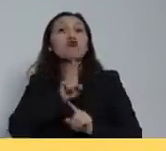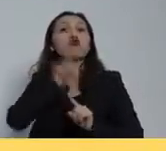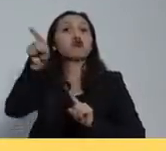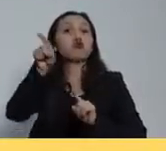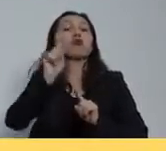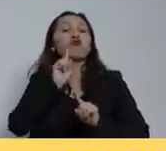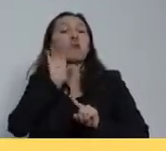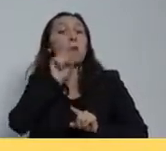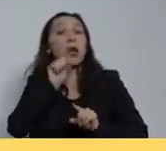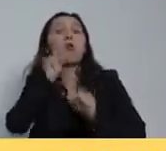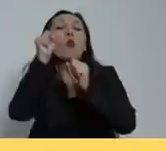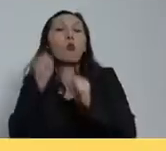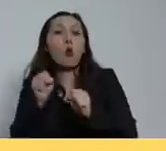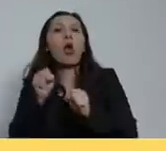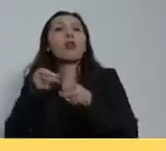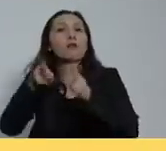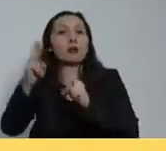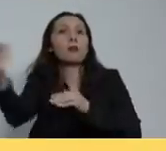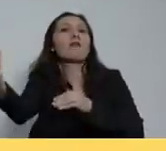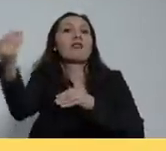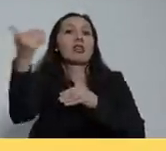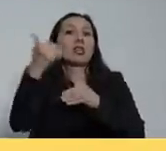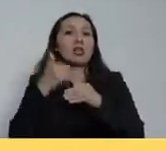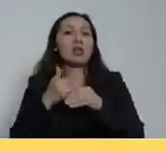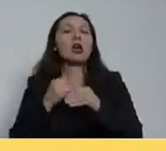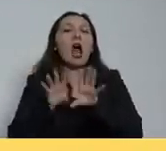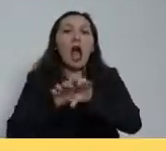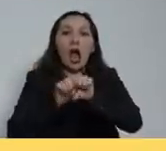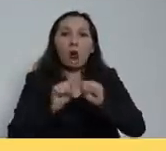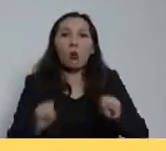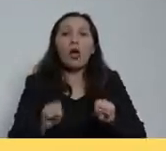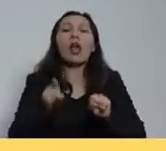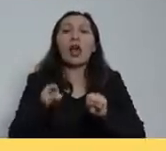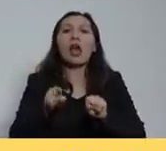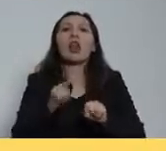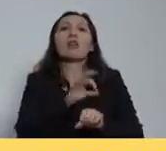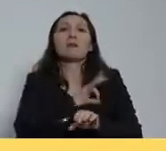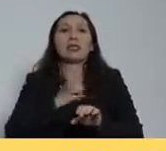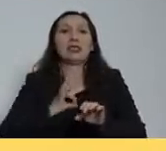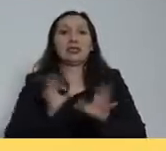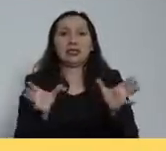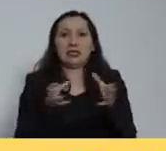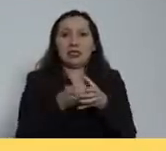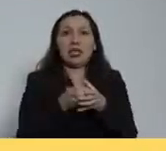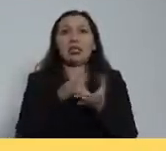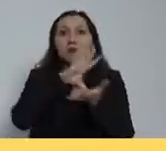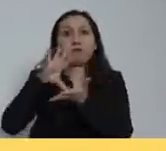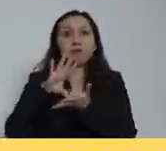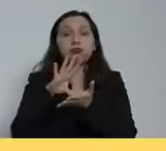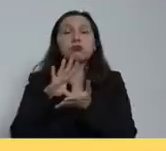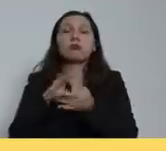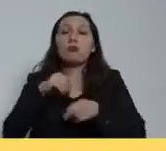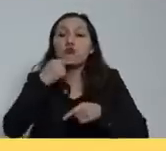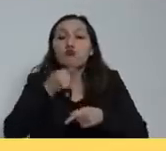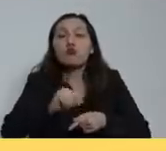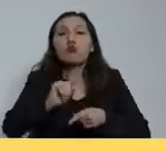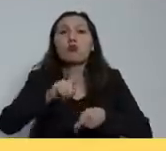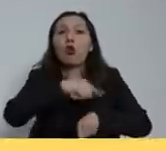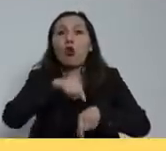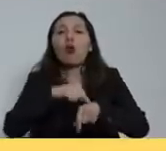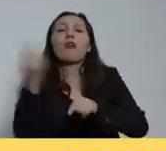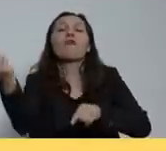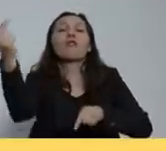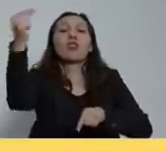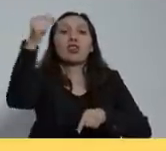Perú para que puedan regresar en un operativo coordinado por Cancillería en las próximas horas y días al